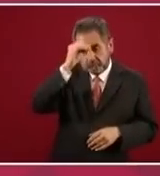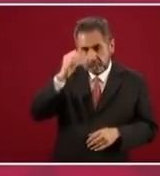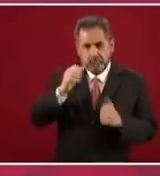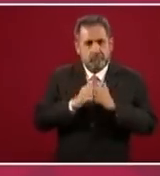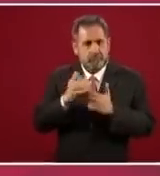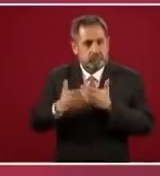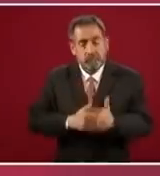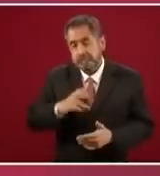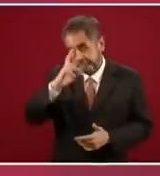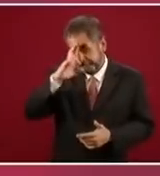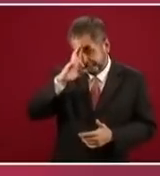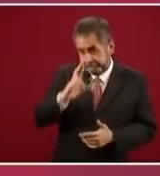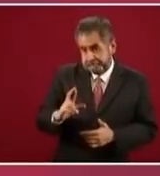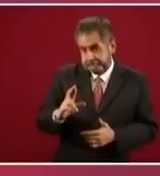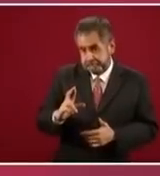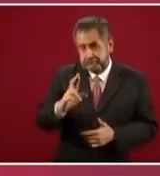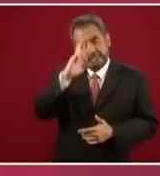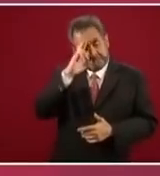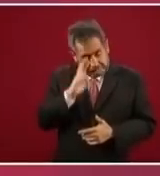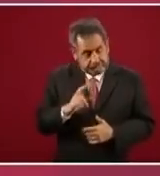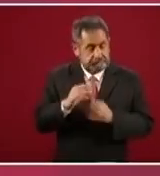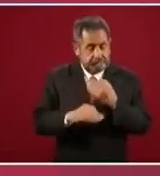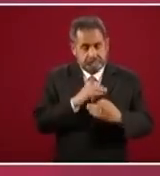respeto a todos.